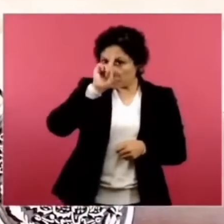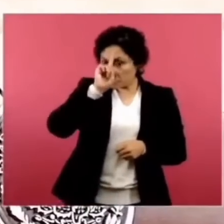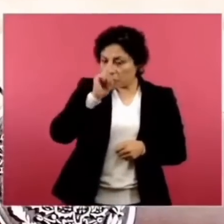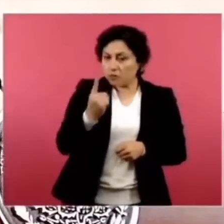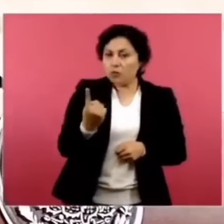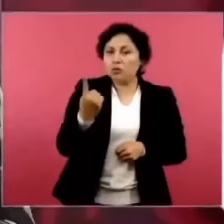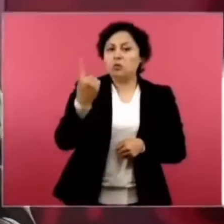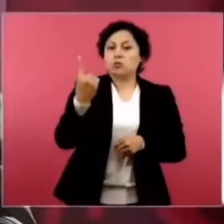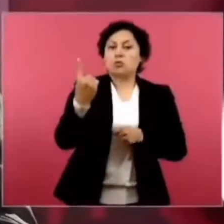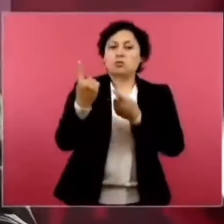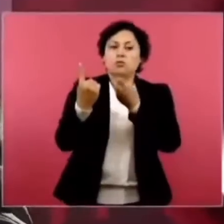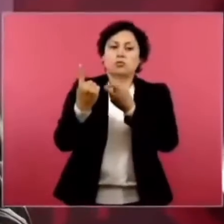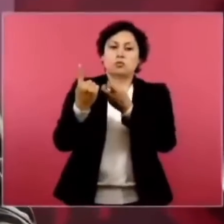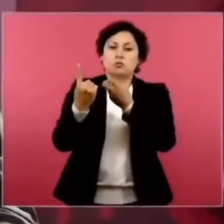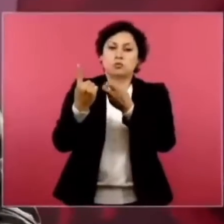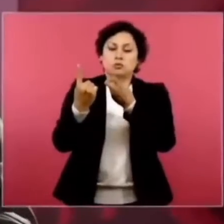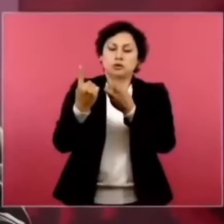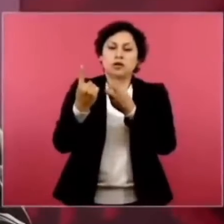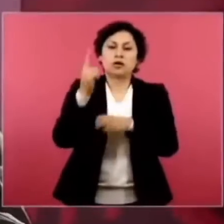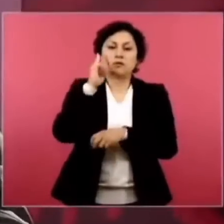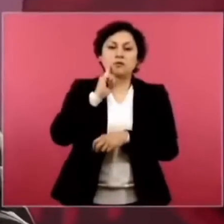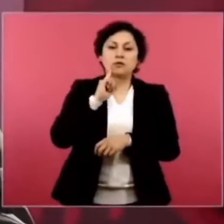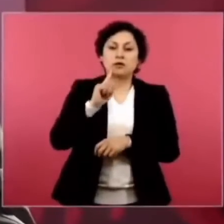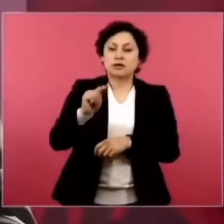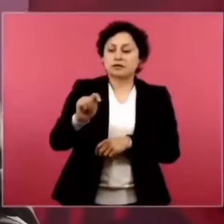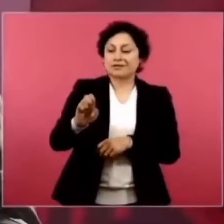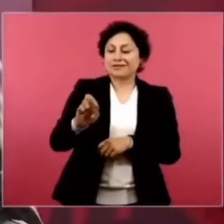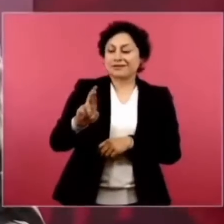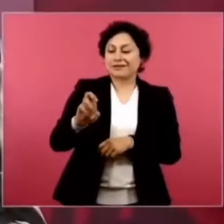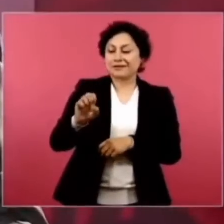creativa, Tere Struck, ya murió